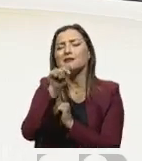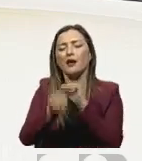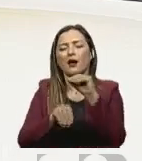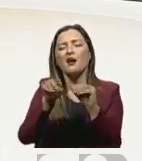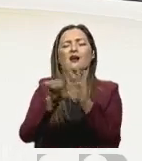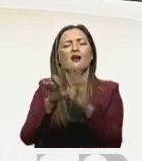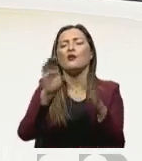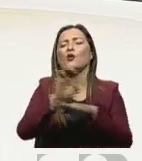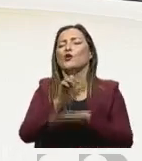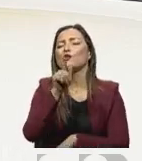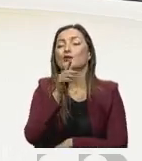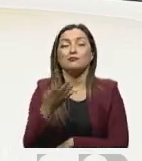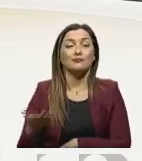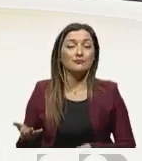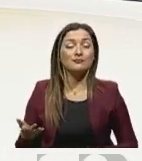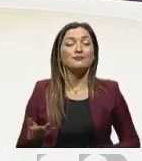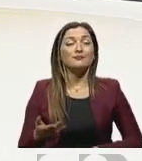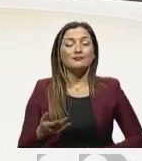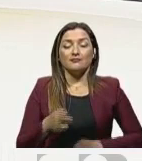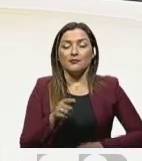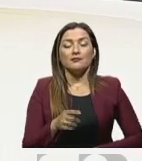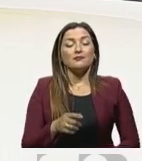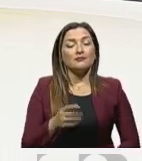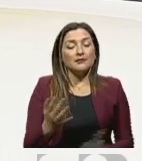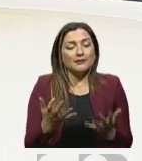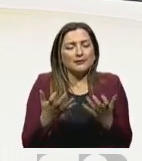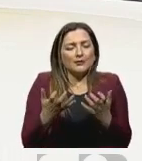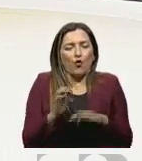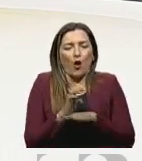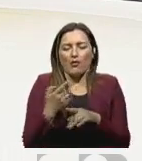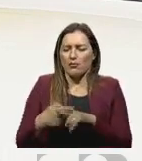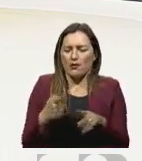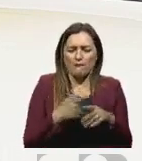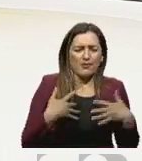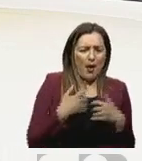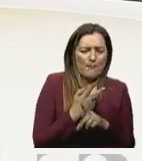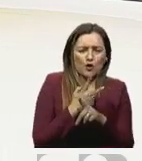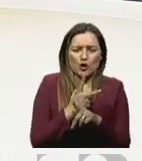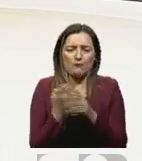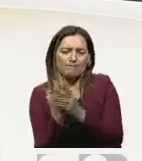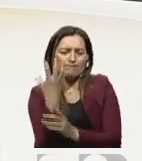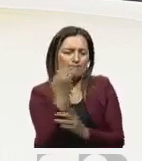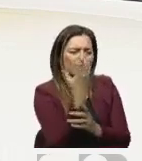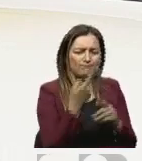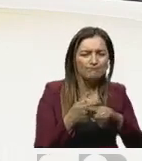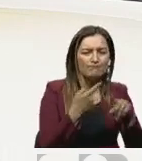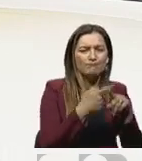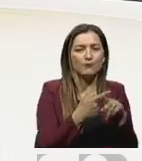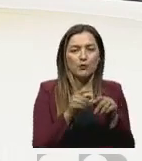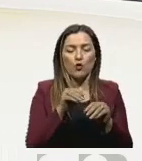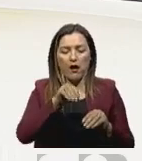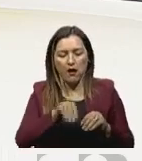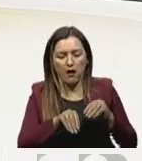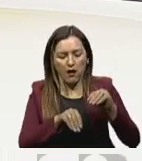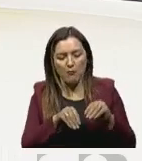leyes en el país Si queremos realmente ser este Ecuador mega biodiverso Quienes se elaboran estas leyes endurecen estas penas